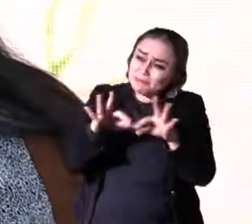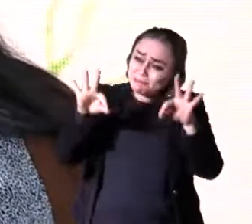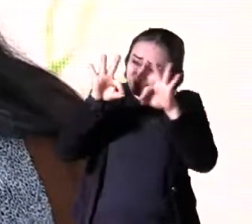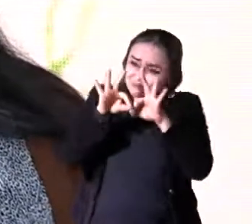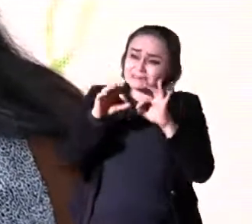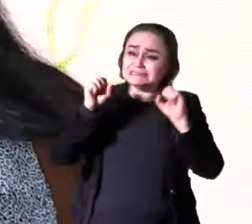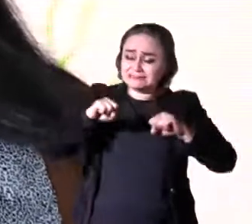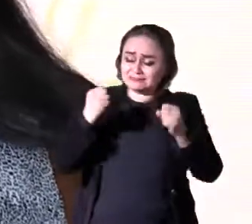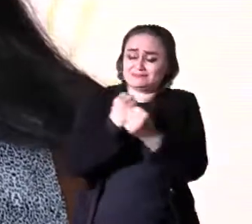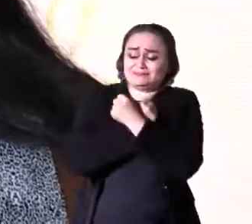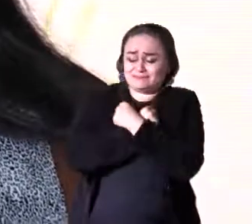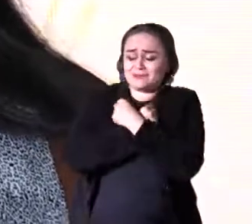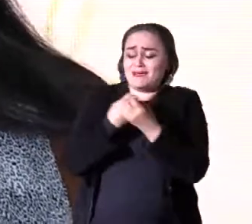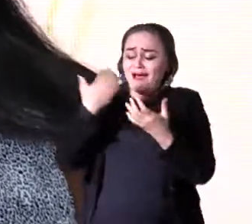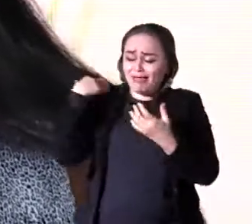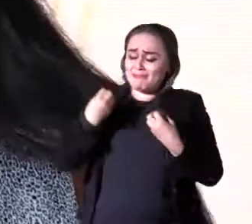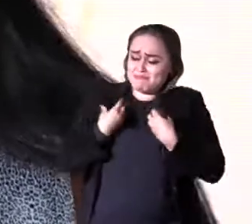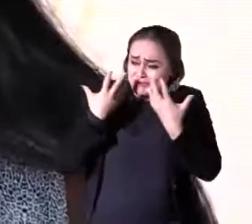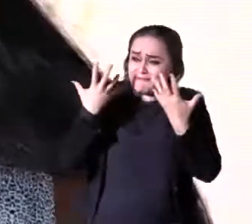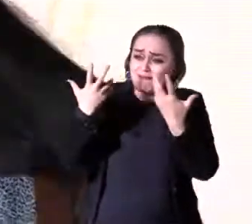su existencia